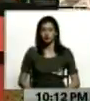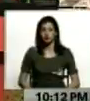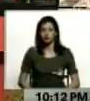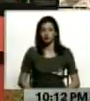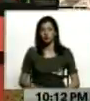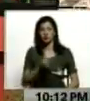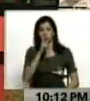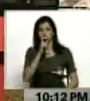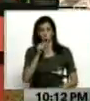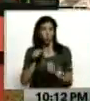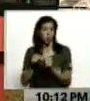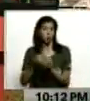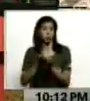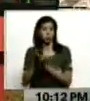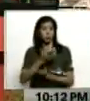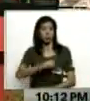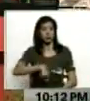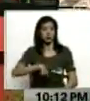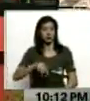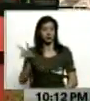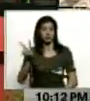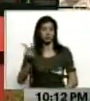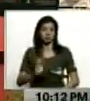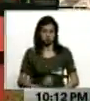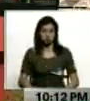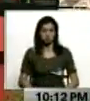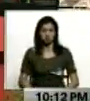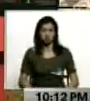Sí y maduro sigue